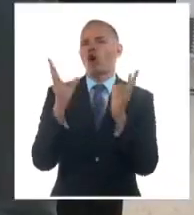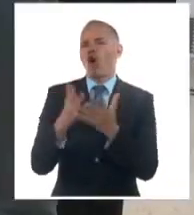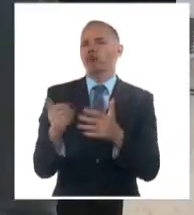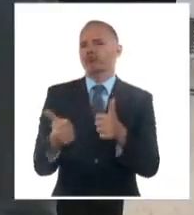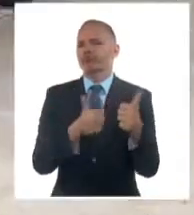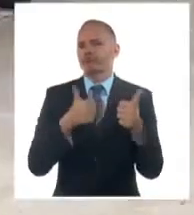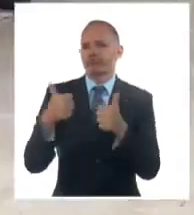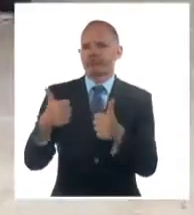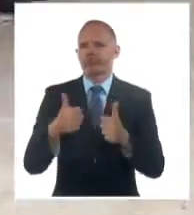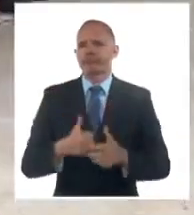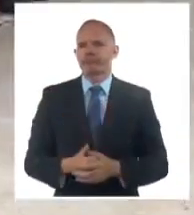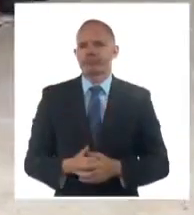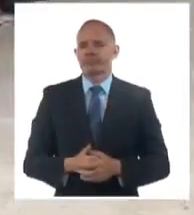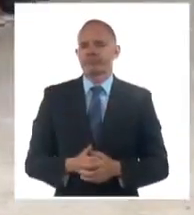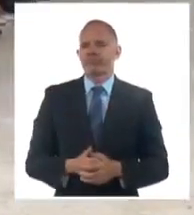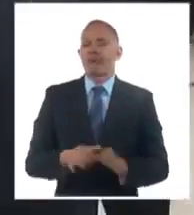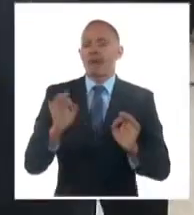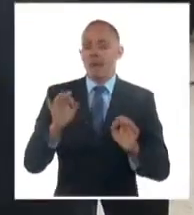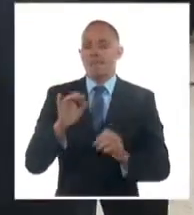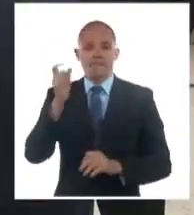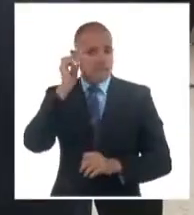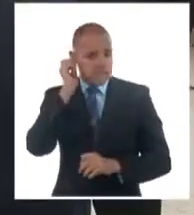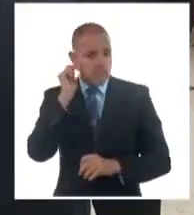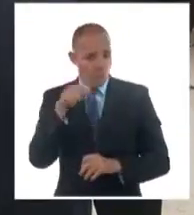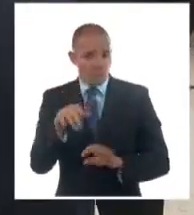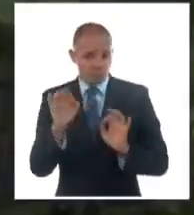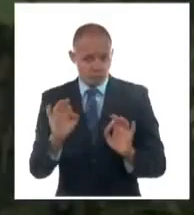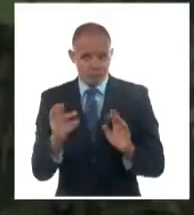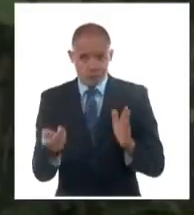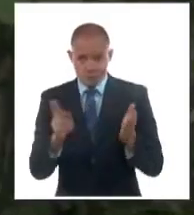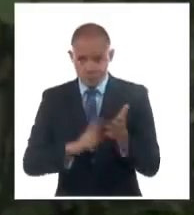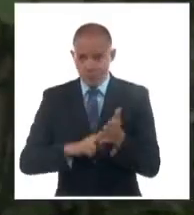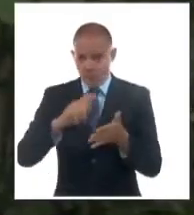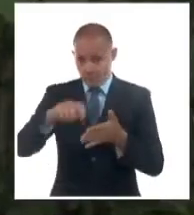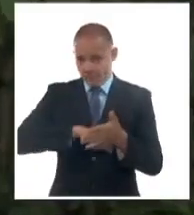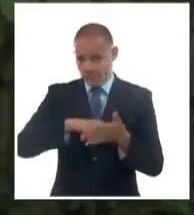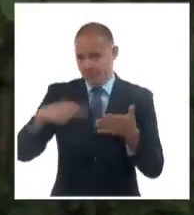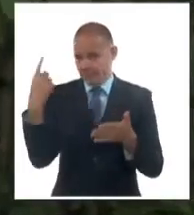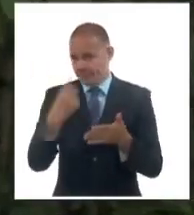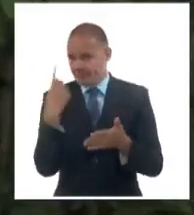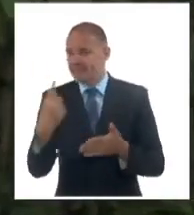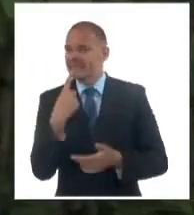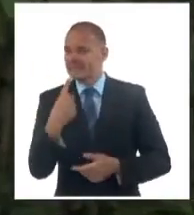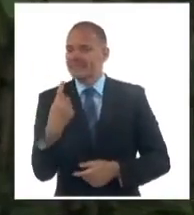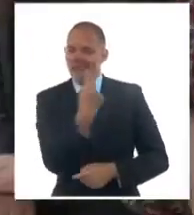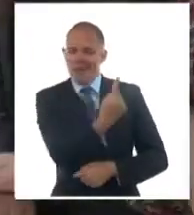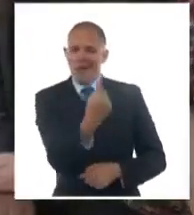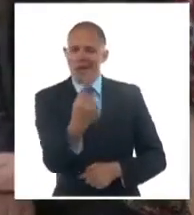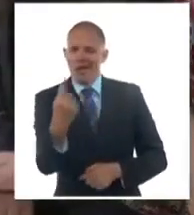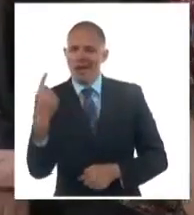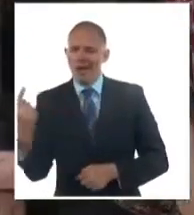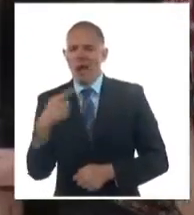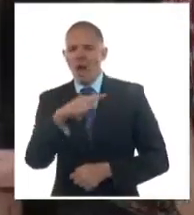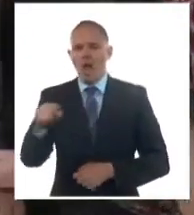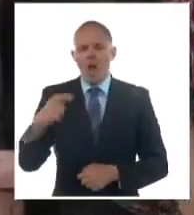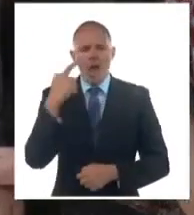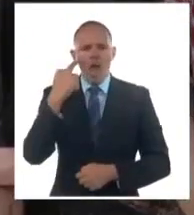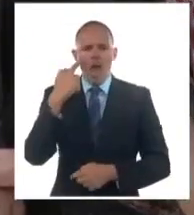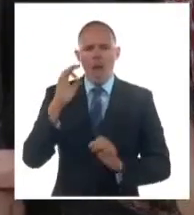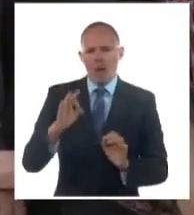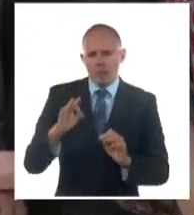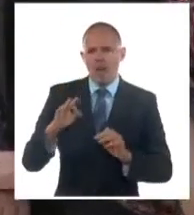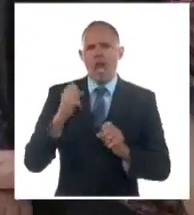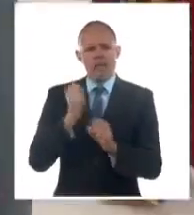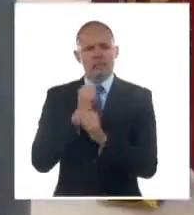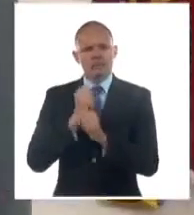cubanos. La también diputada a la Asamblea Nacional del Poder Popular los calificó además como protagonistas de obras casi